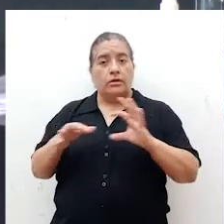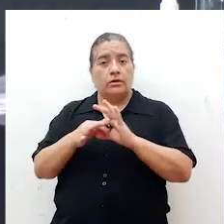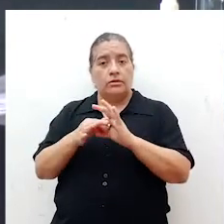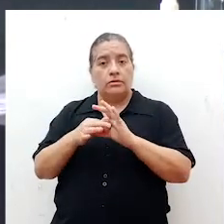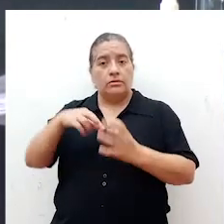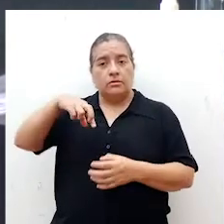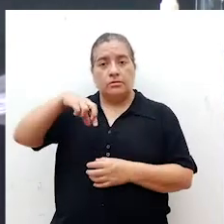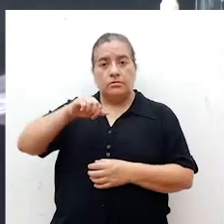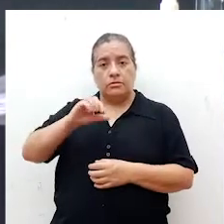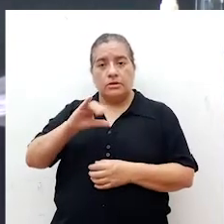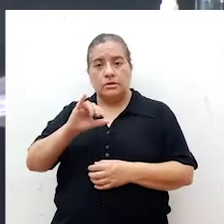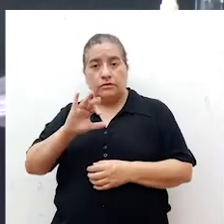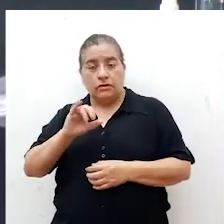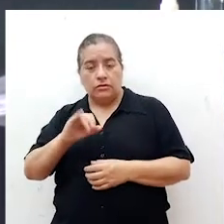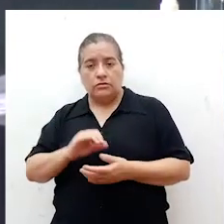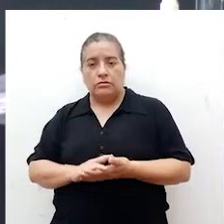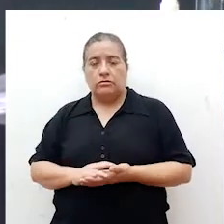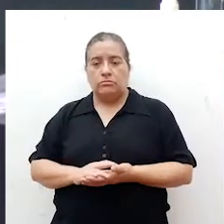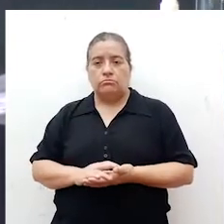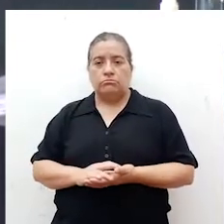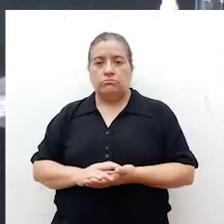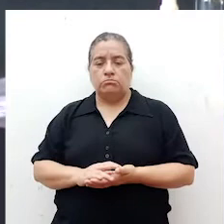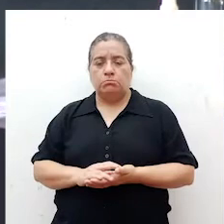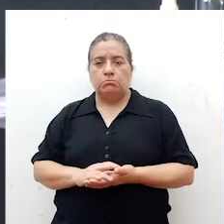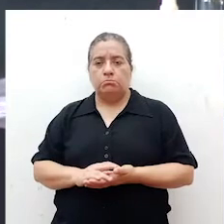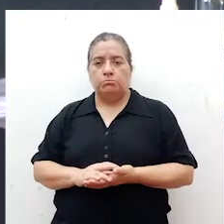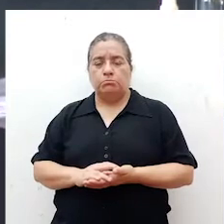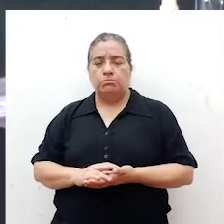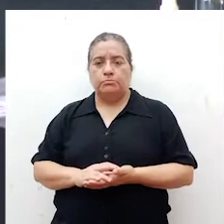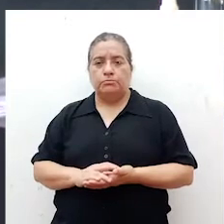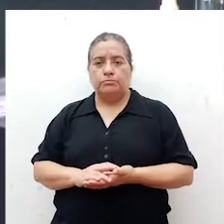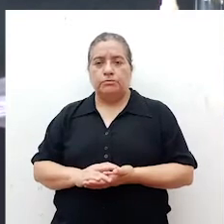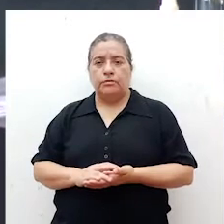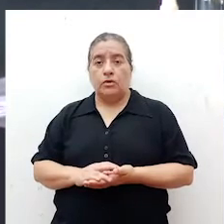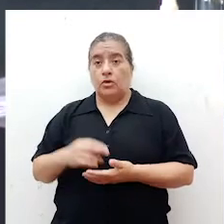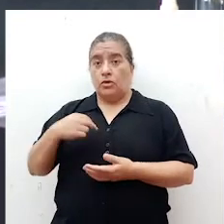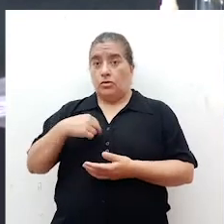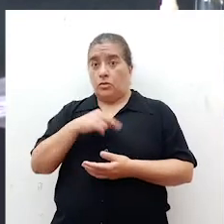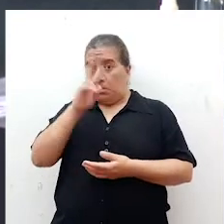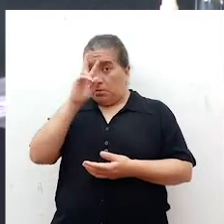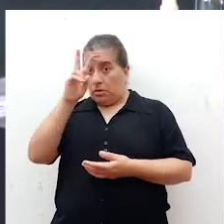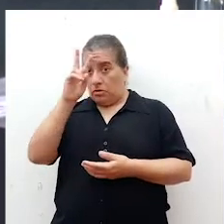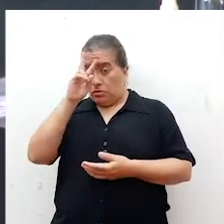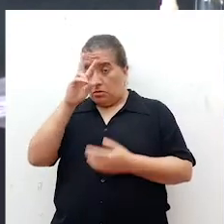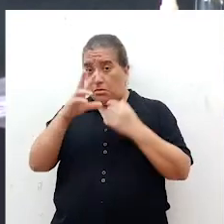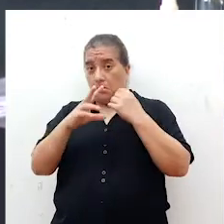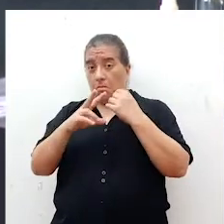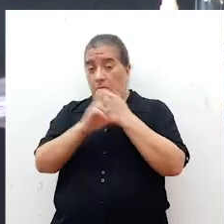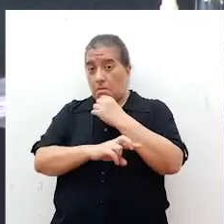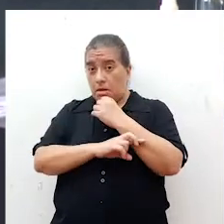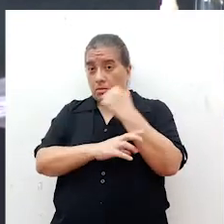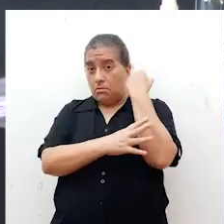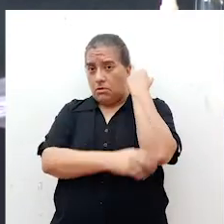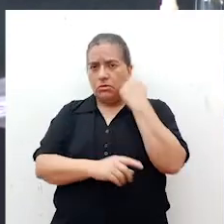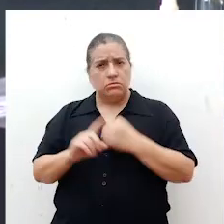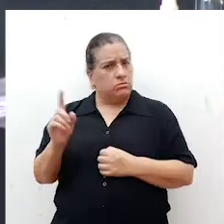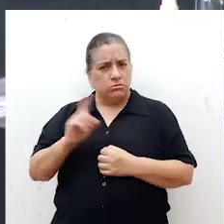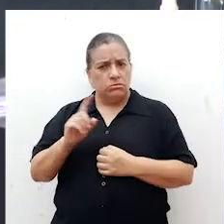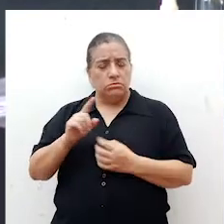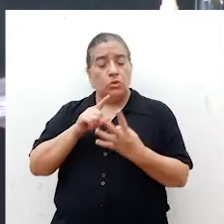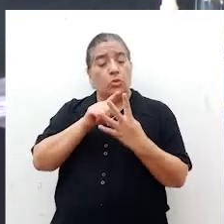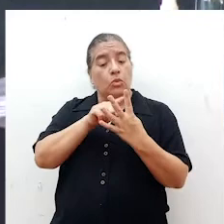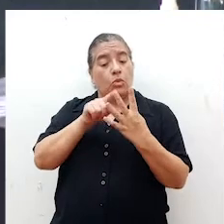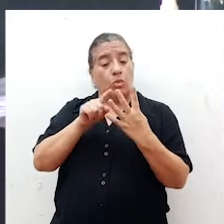pertenecemos a la Alianza del Pacífico. No somos considerados como un